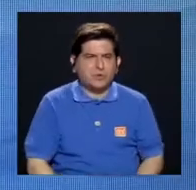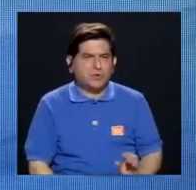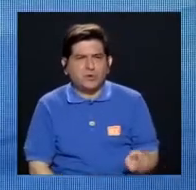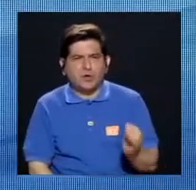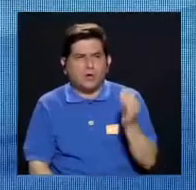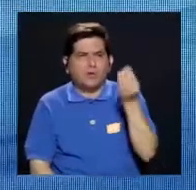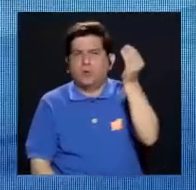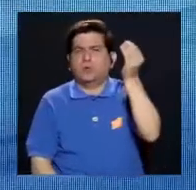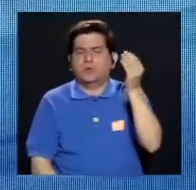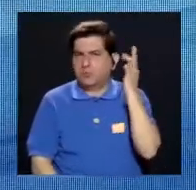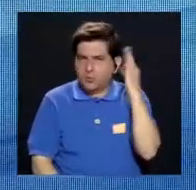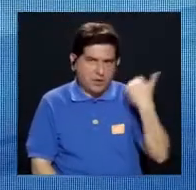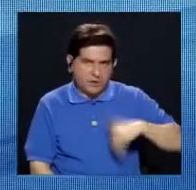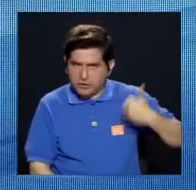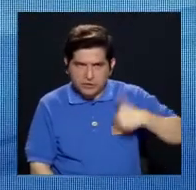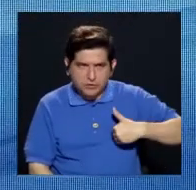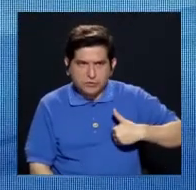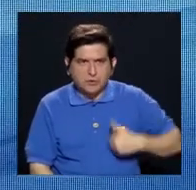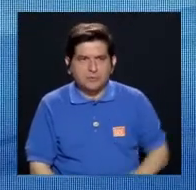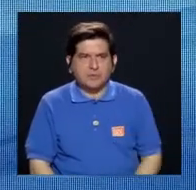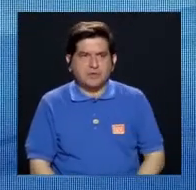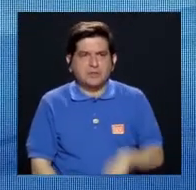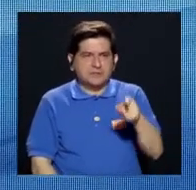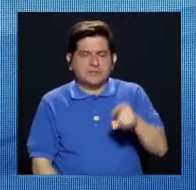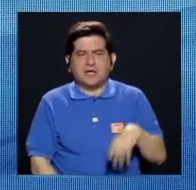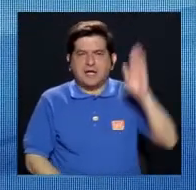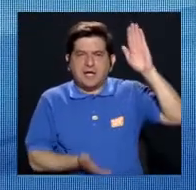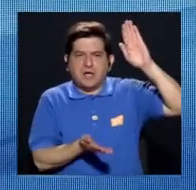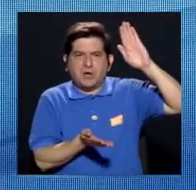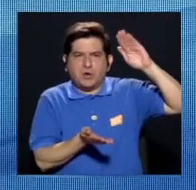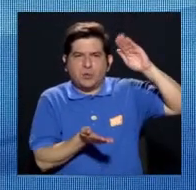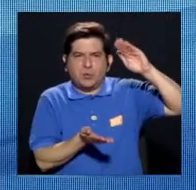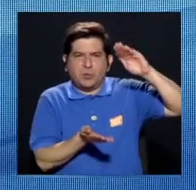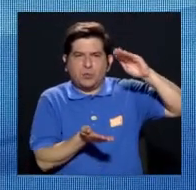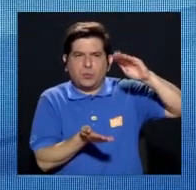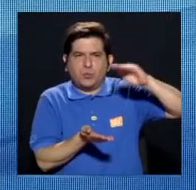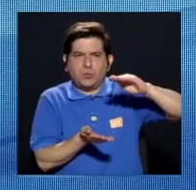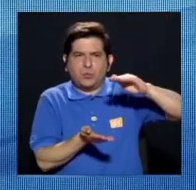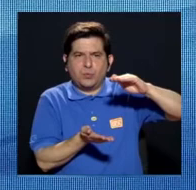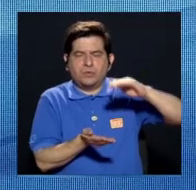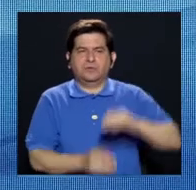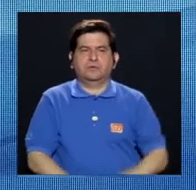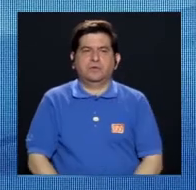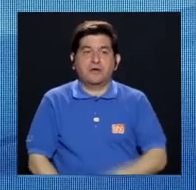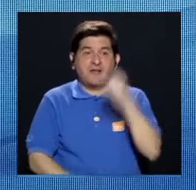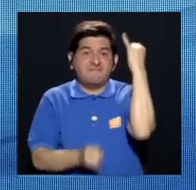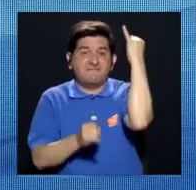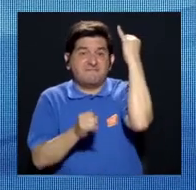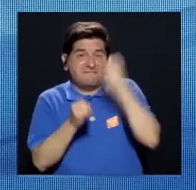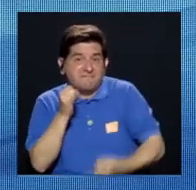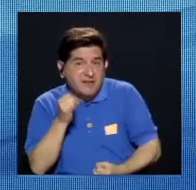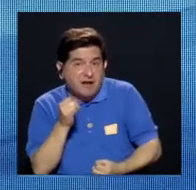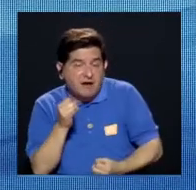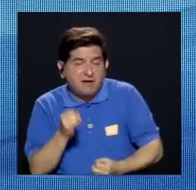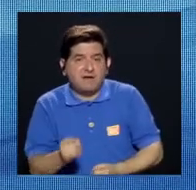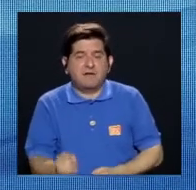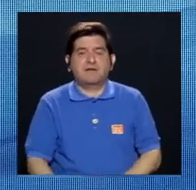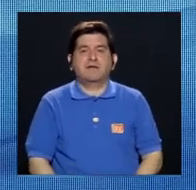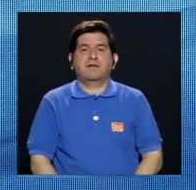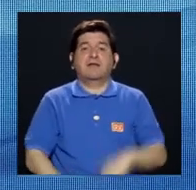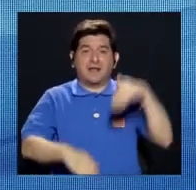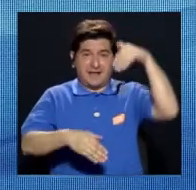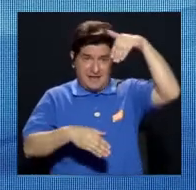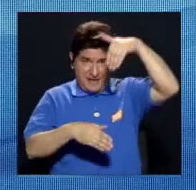muchachos y muchachas, se va desgranando. Y finalmente, quienes